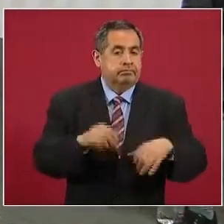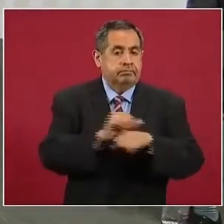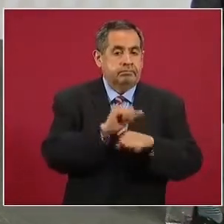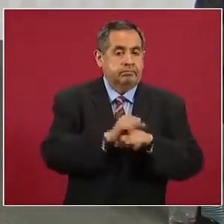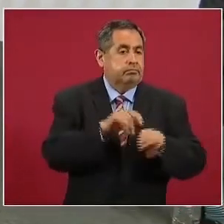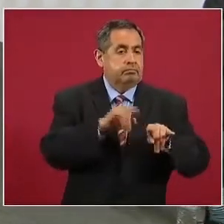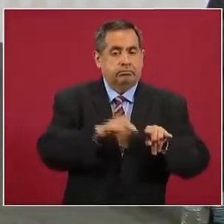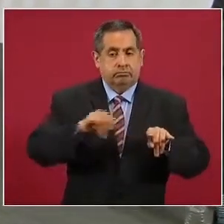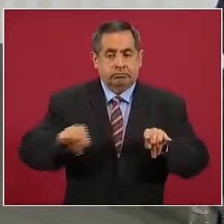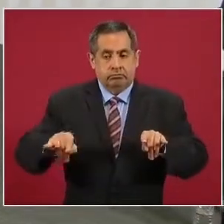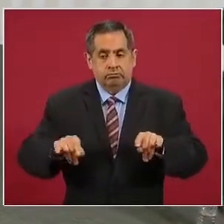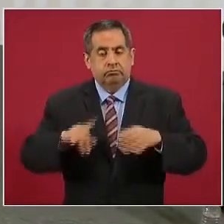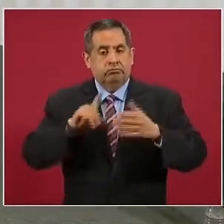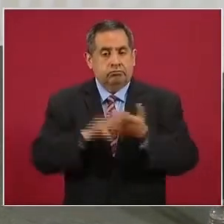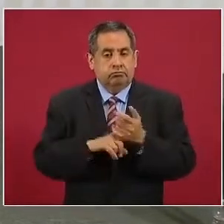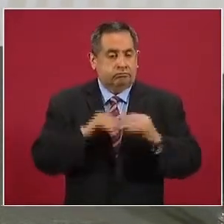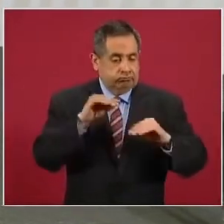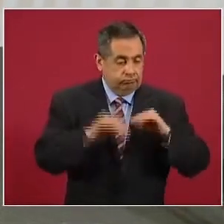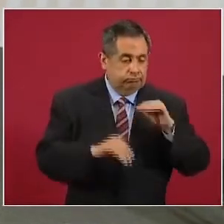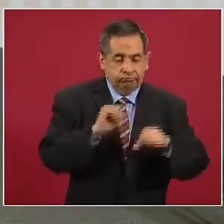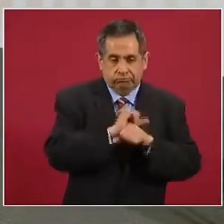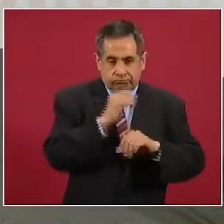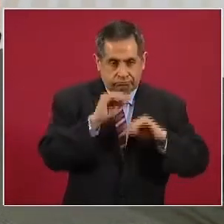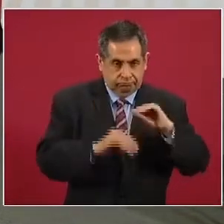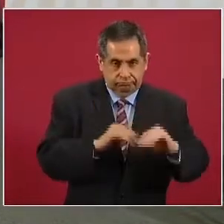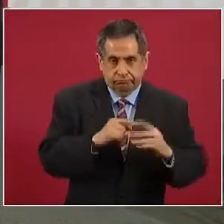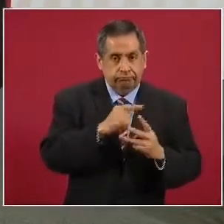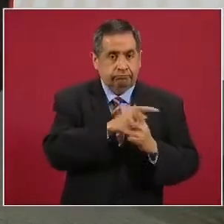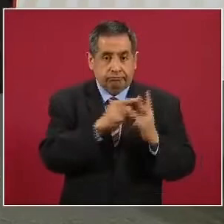de automóviles o de autopartes